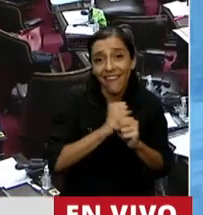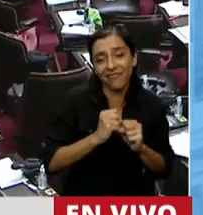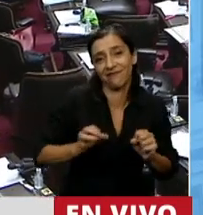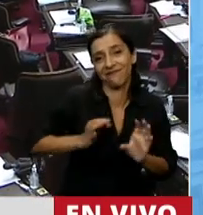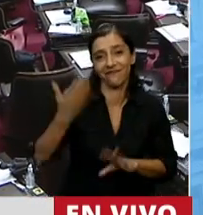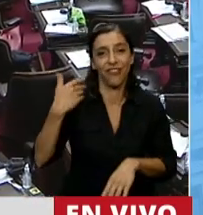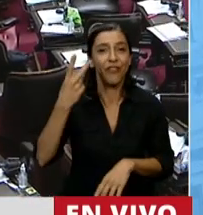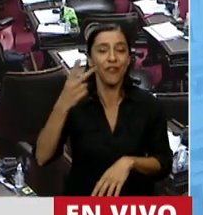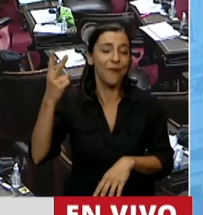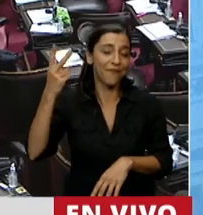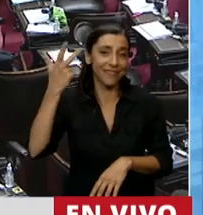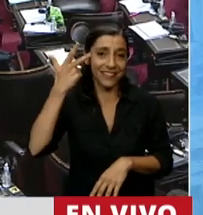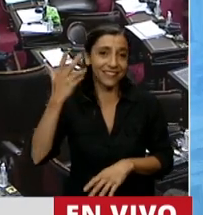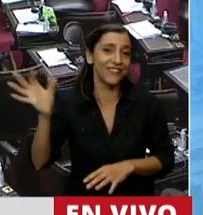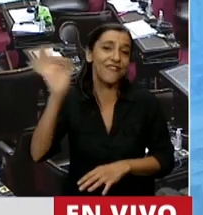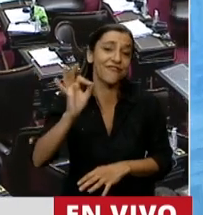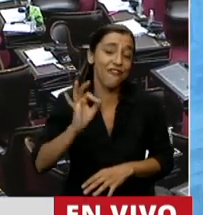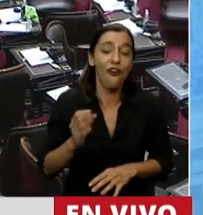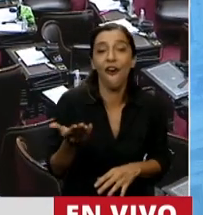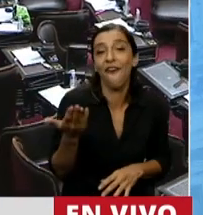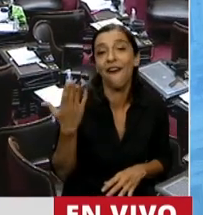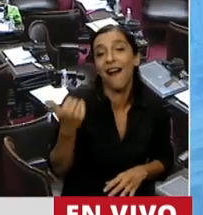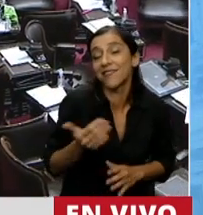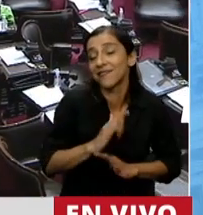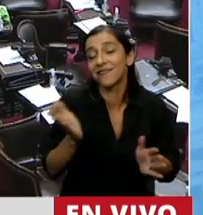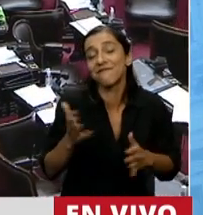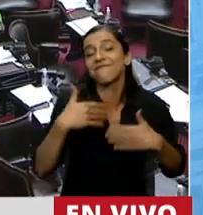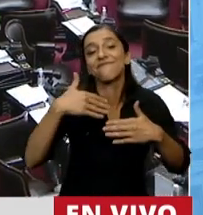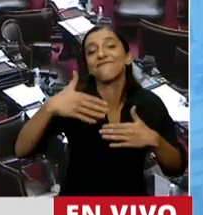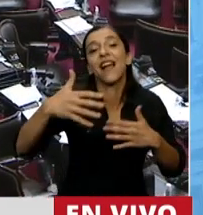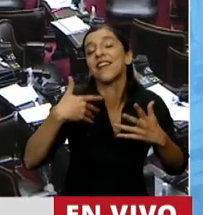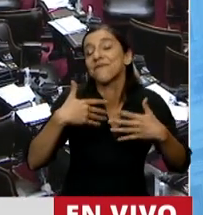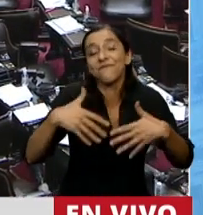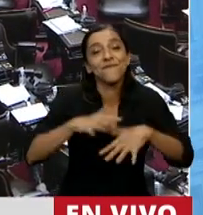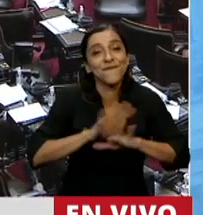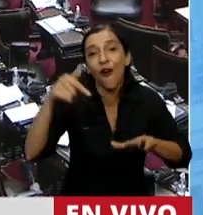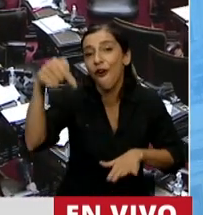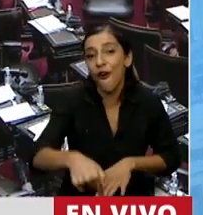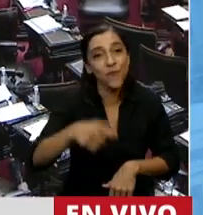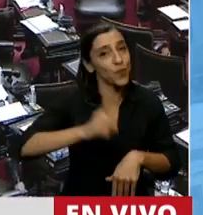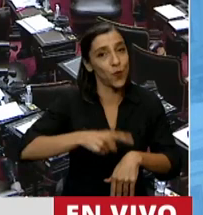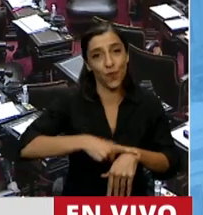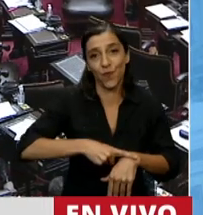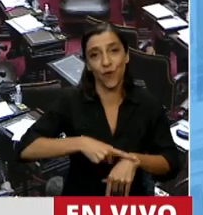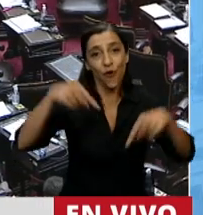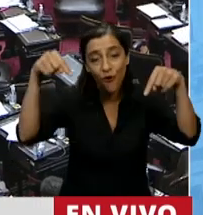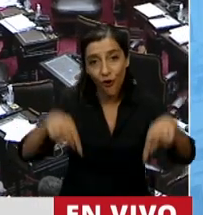ayer, hace un mes, pero hoy es el momento. Hoy es el momento de podernos